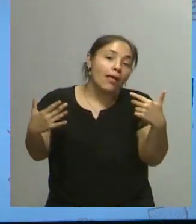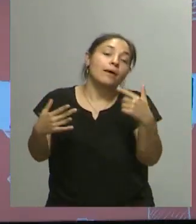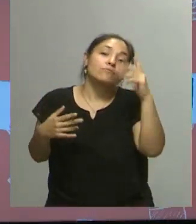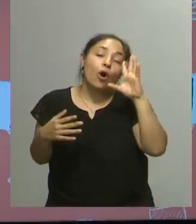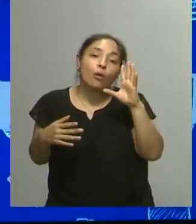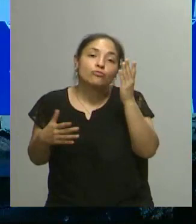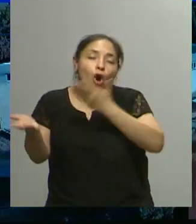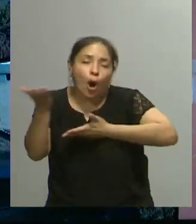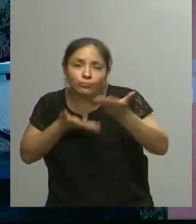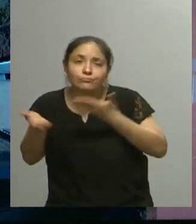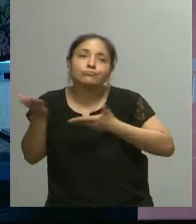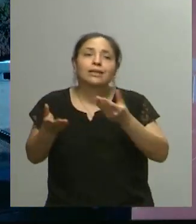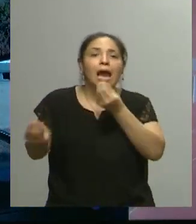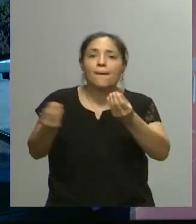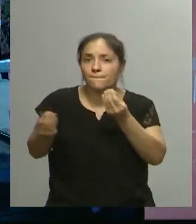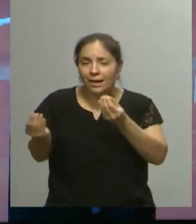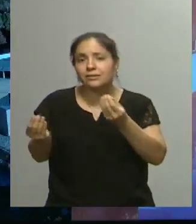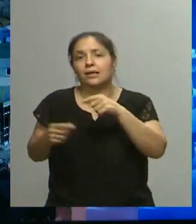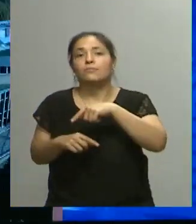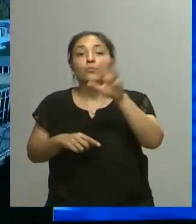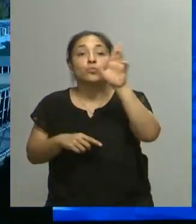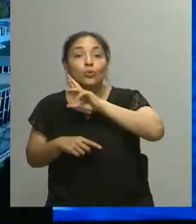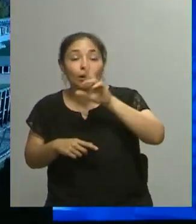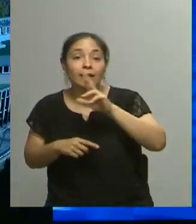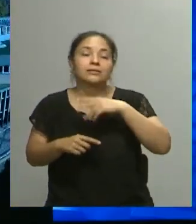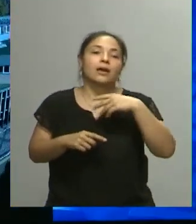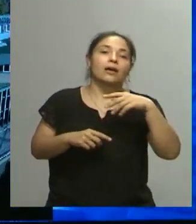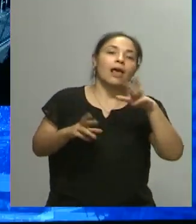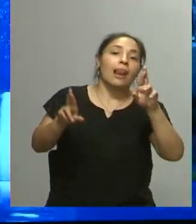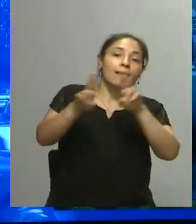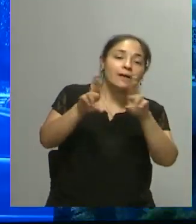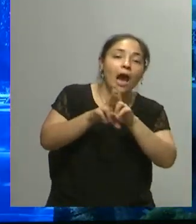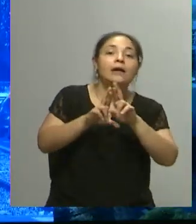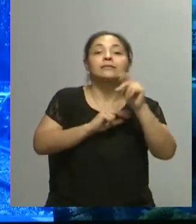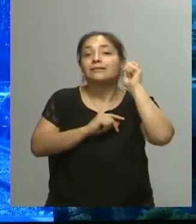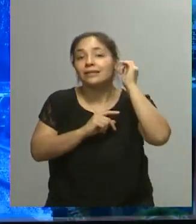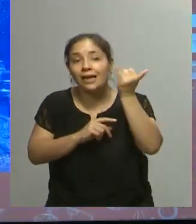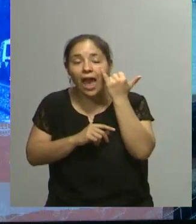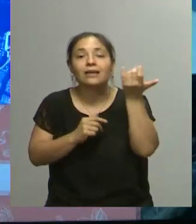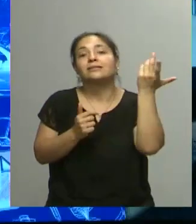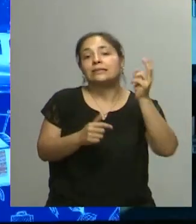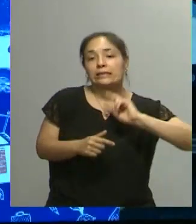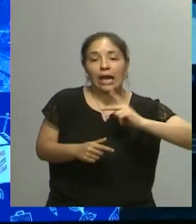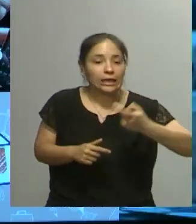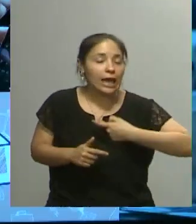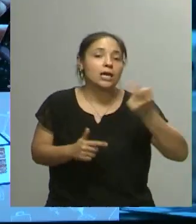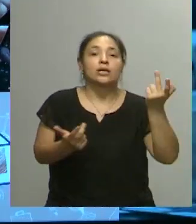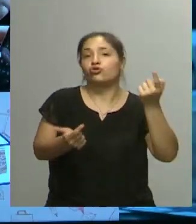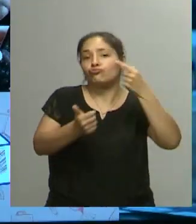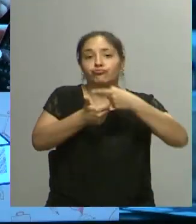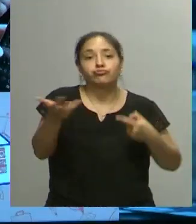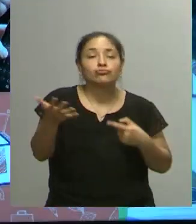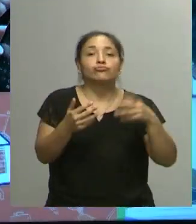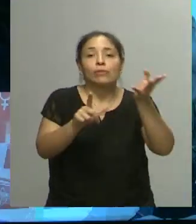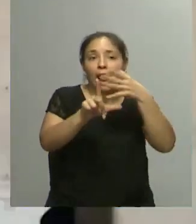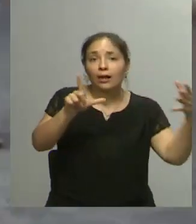de las poblaciones feminizadas. Mujeres, lesbianas, travestis, transexuales, transgénero, ¿no? Gays. Así